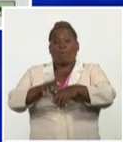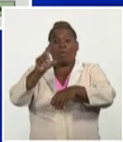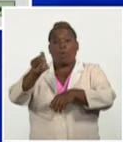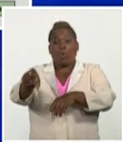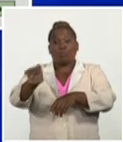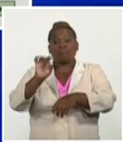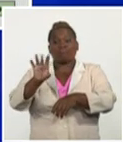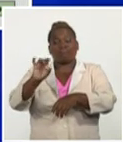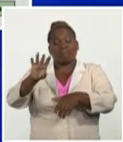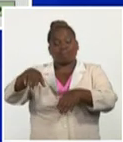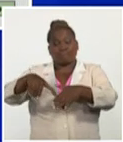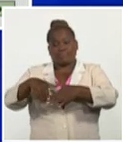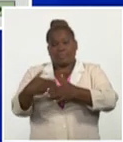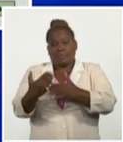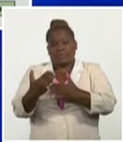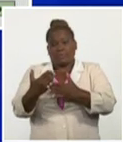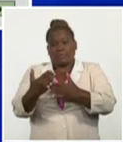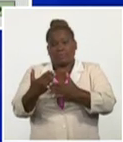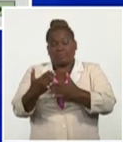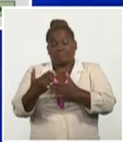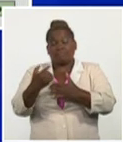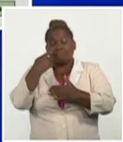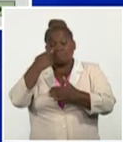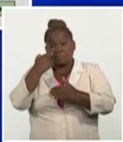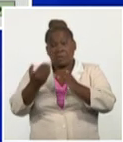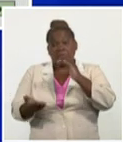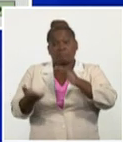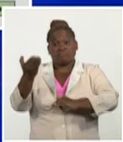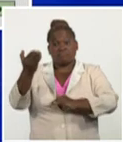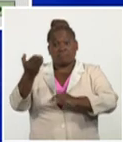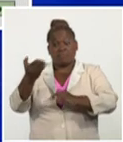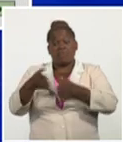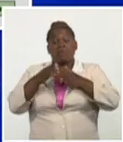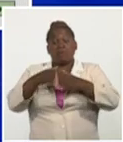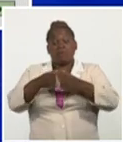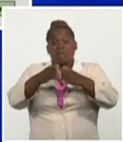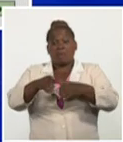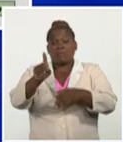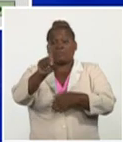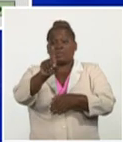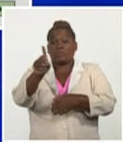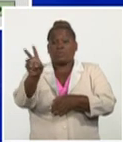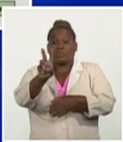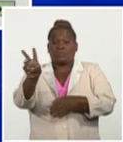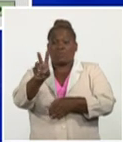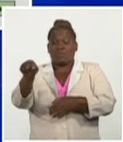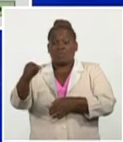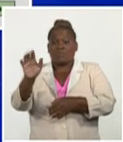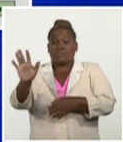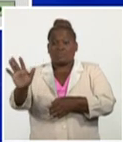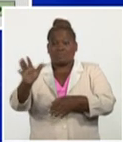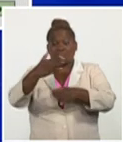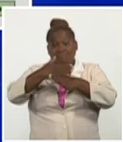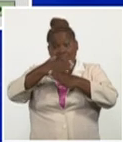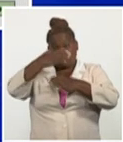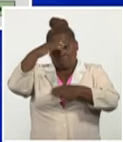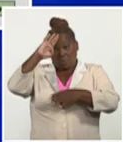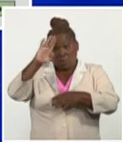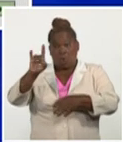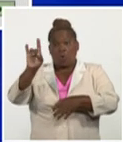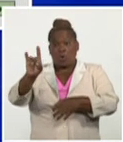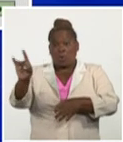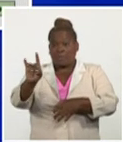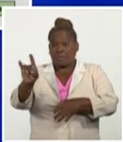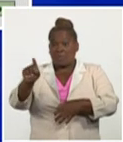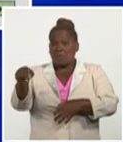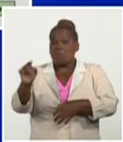días. Elevado todavía Granma con 122,5, Santiago de Cuba con